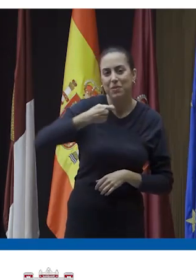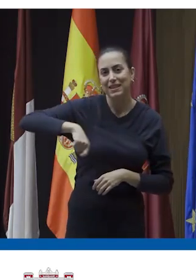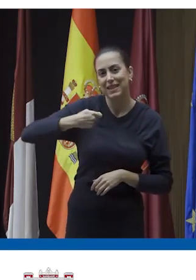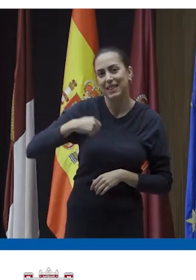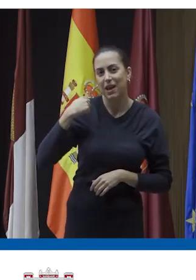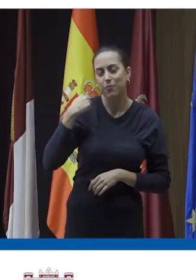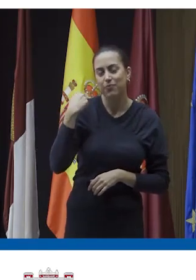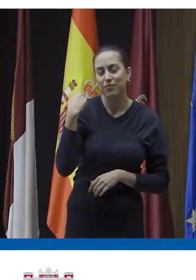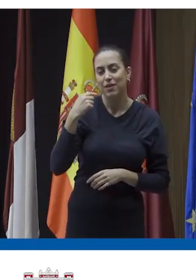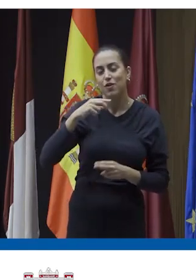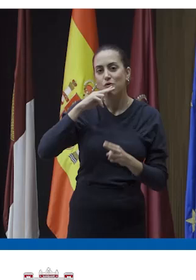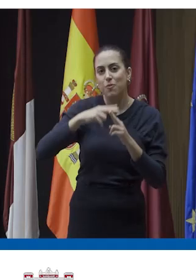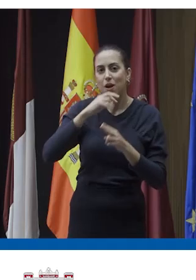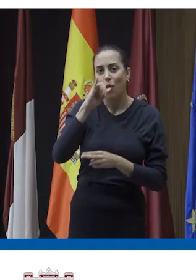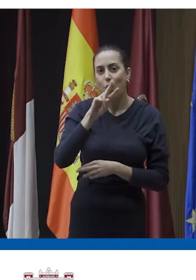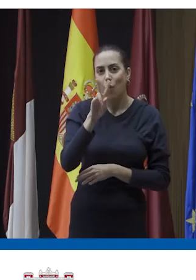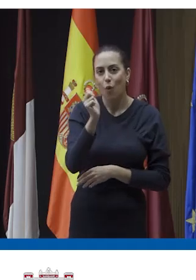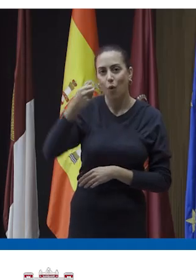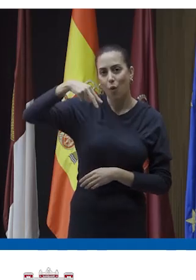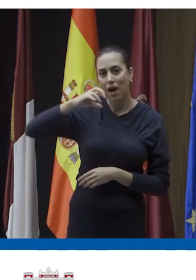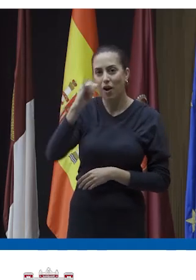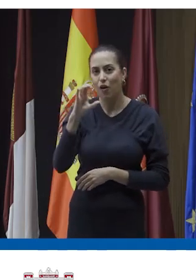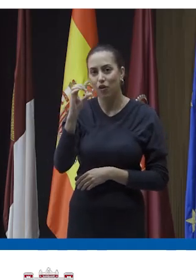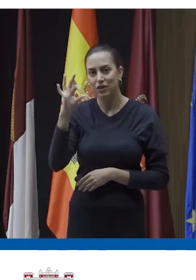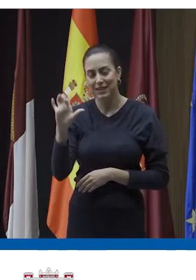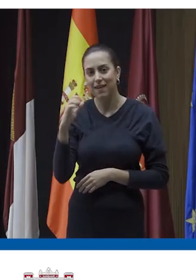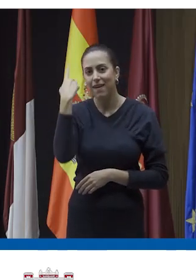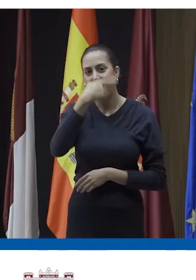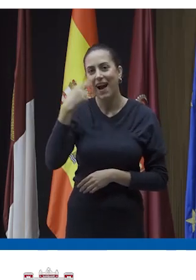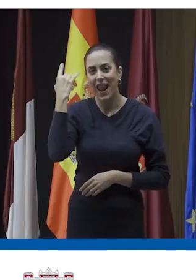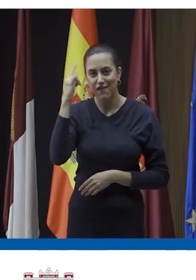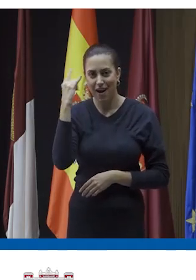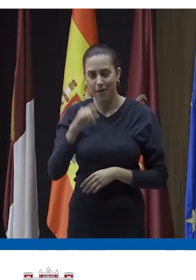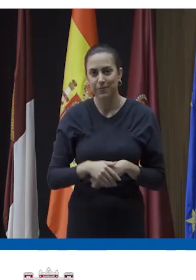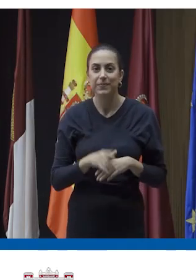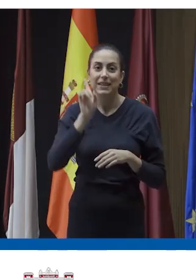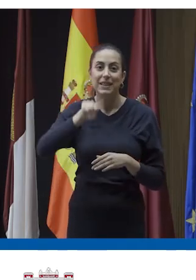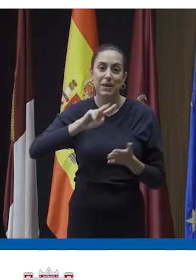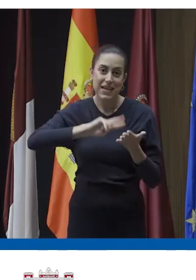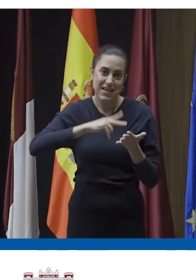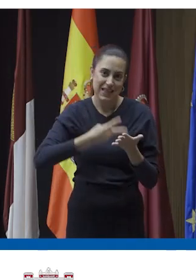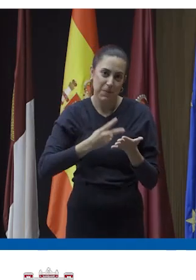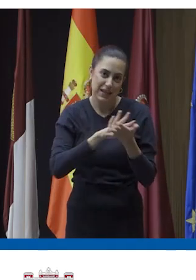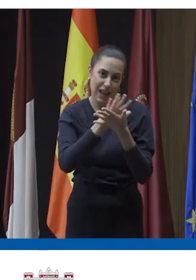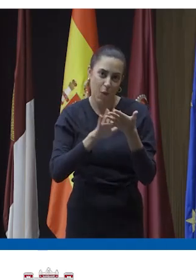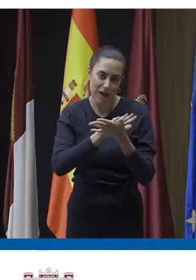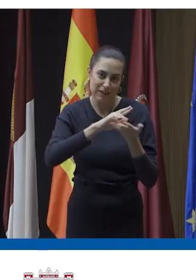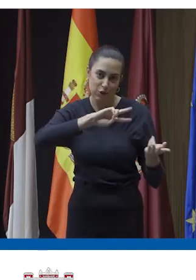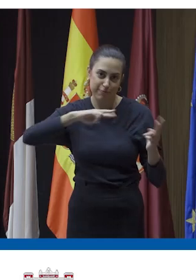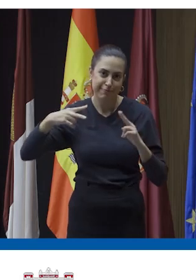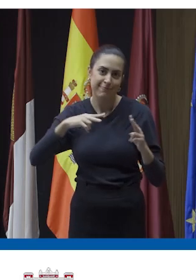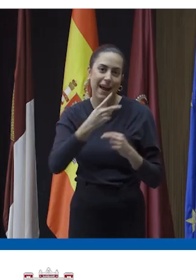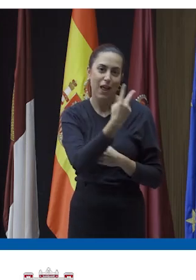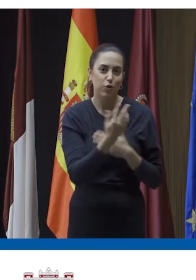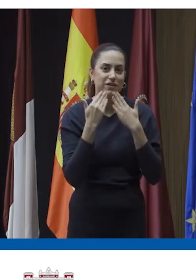Juan José Caravaca, en nombre de todos los demás. Gracias también a las intérpretes de lengua de